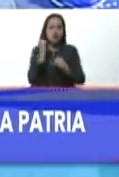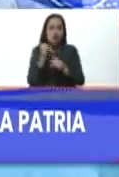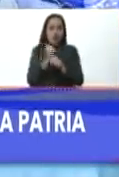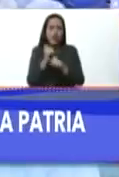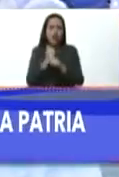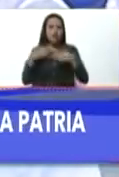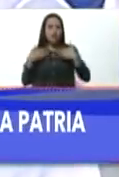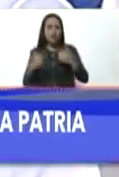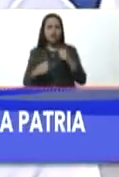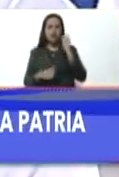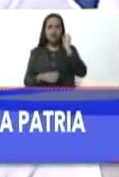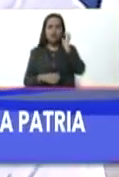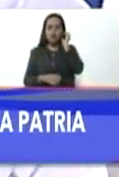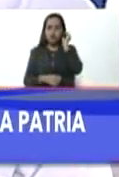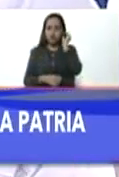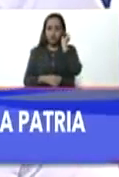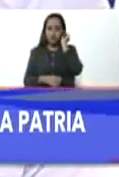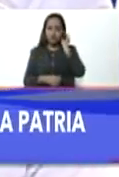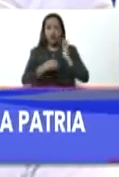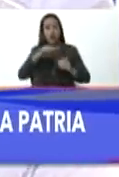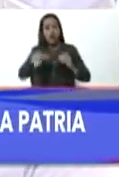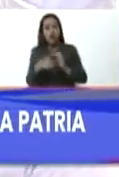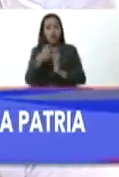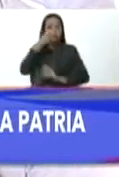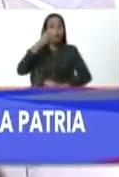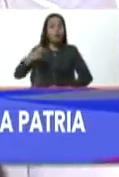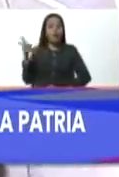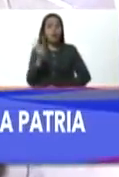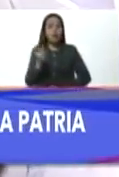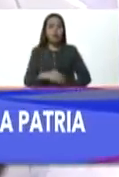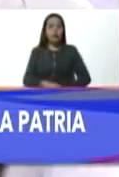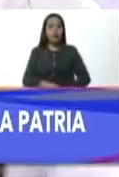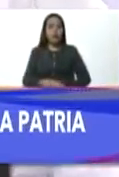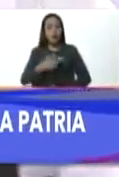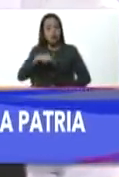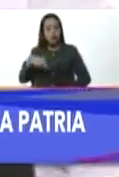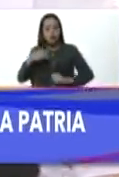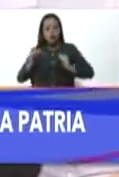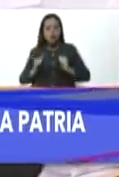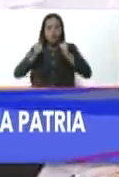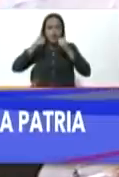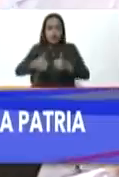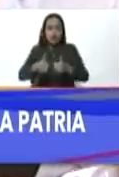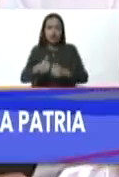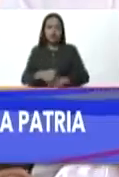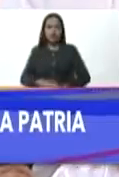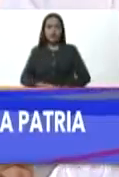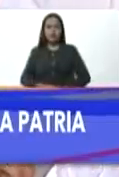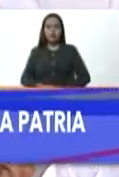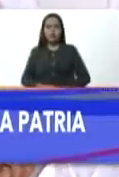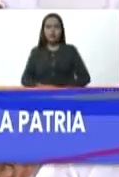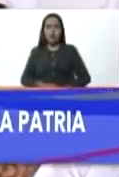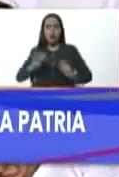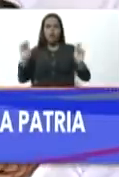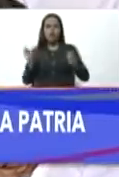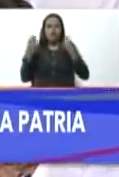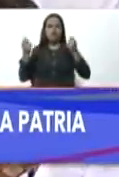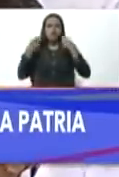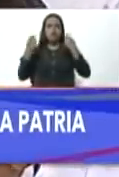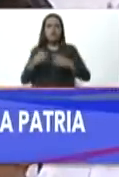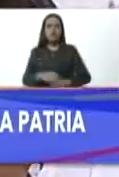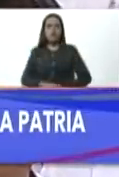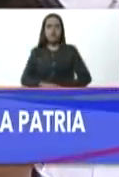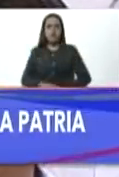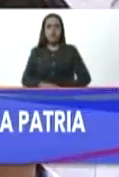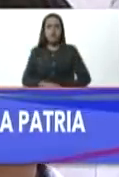de la salud y todo el pueblo de Venezuela. Nosotros hemos empezado una campaña que debe